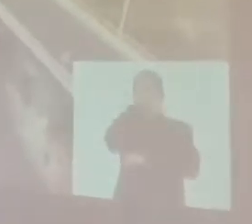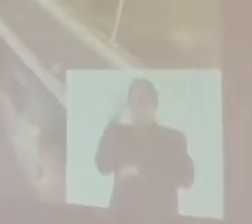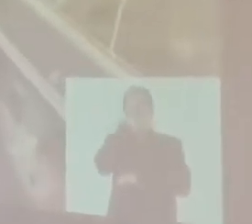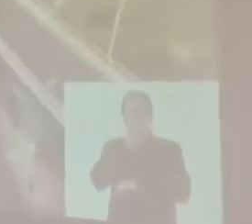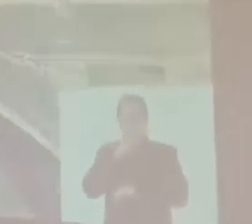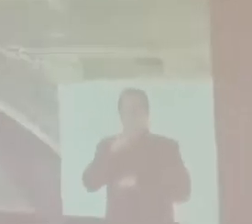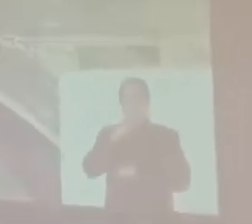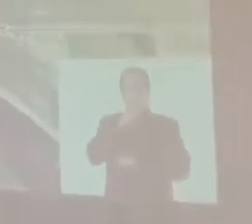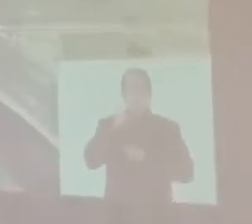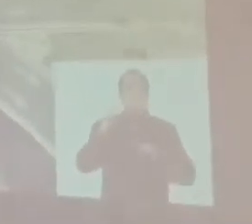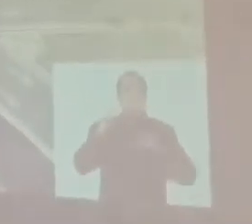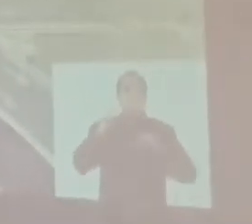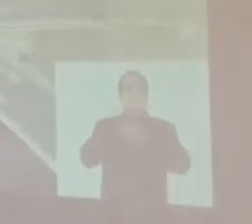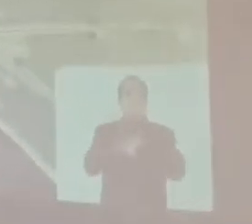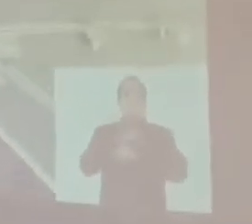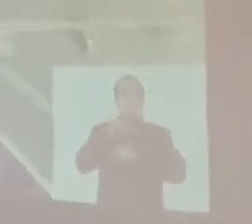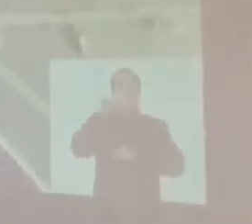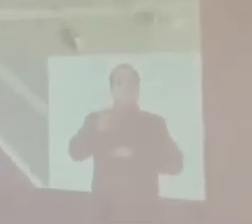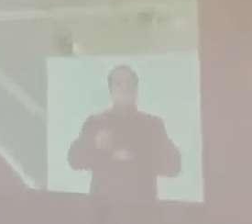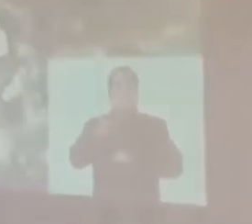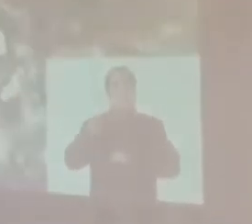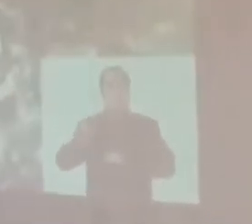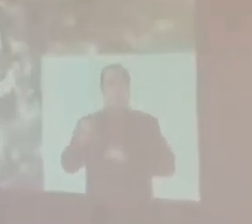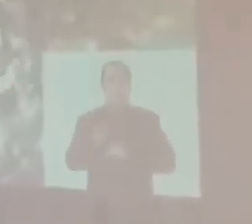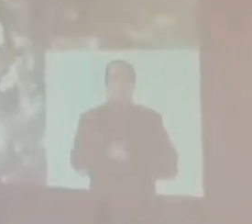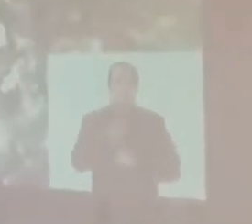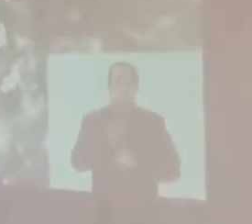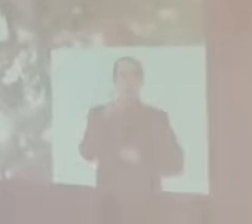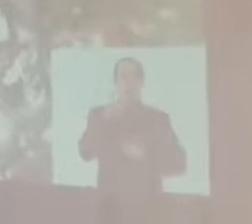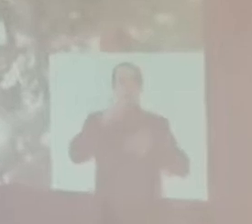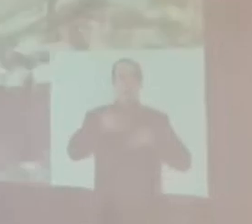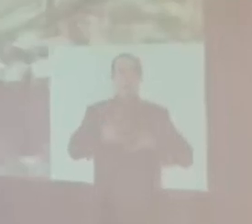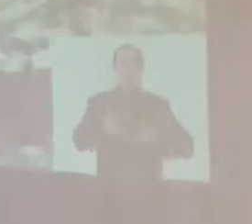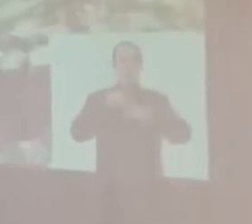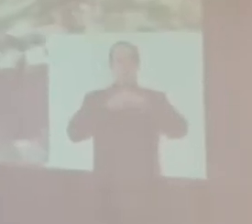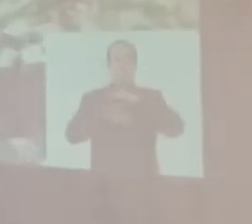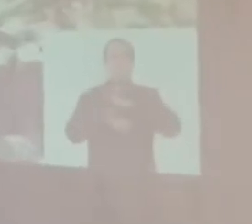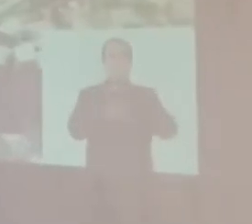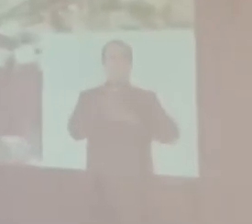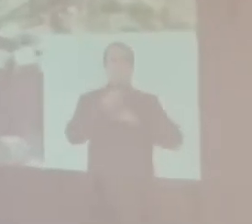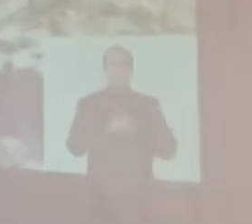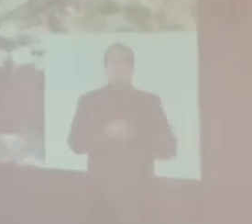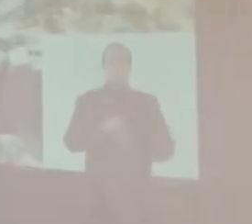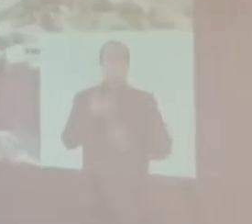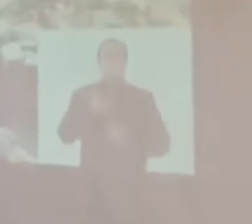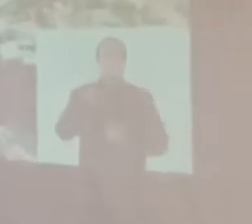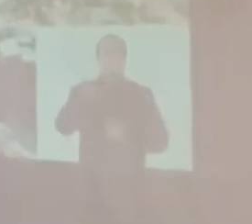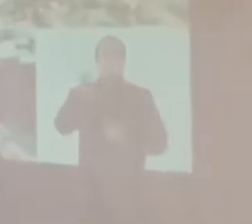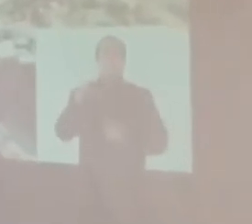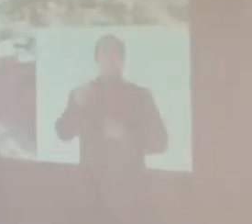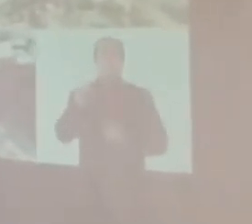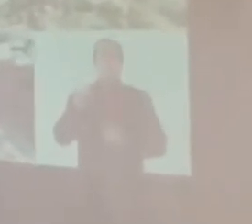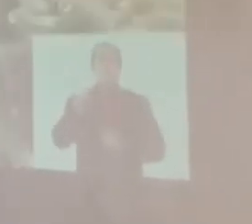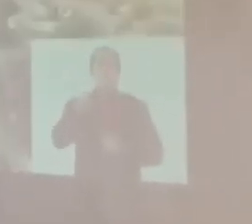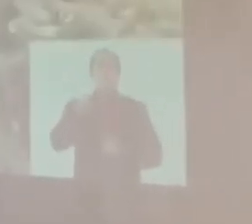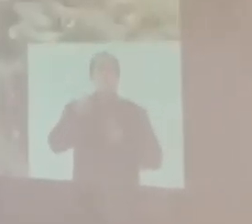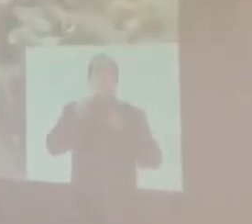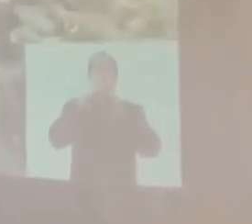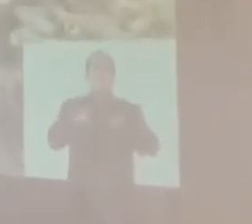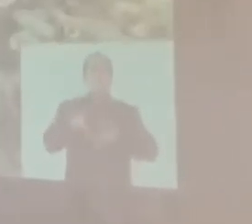Periférico Suroriente y 2 túneles y cruces elevados en Galindo y Villa y Viaducto Miguel Alemán, y el puente Chamixto